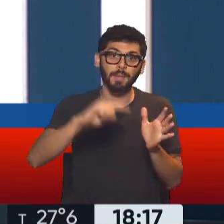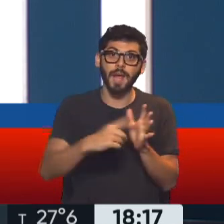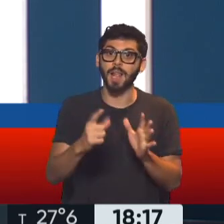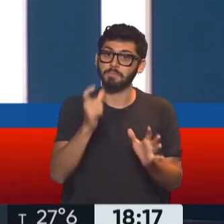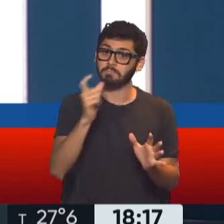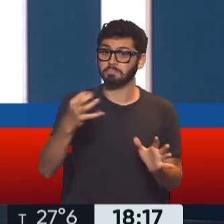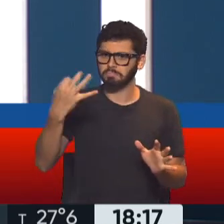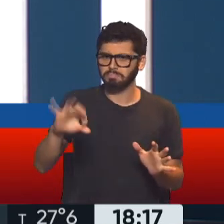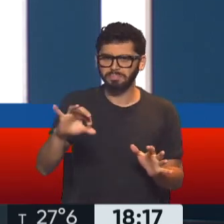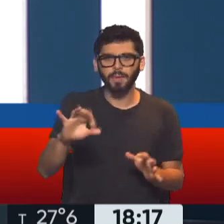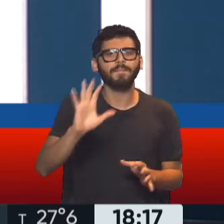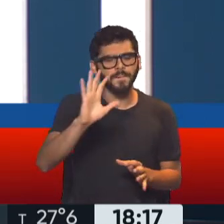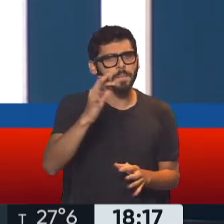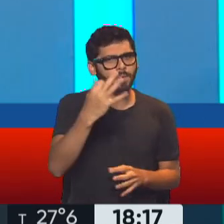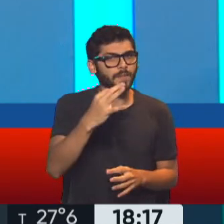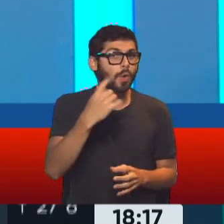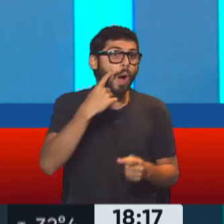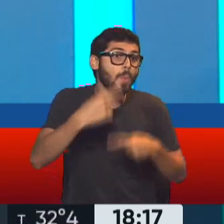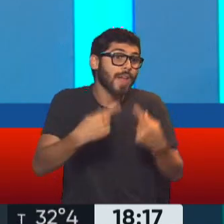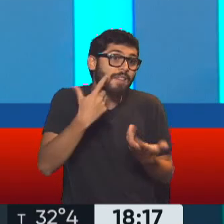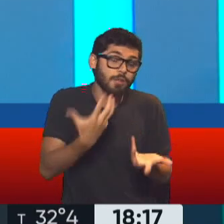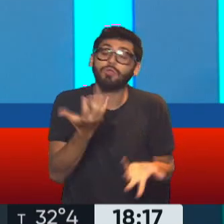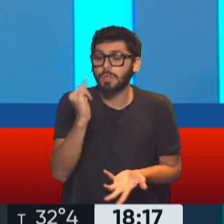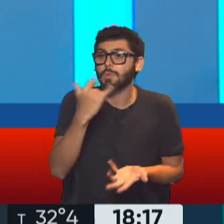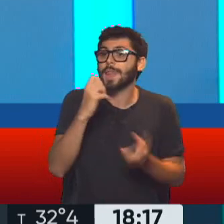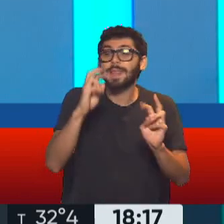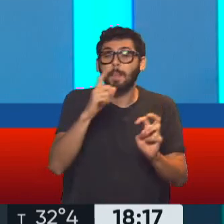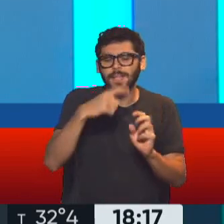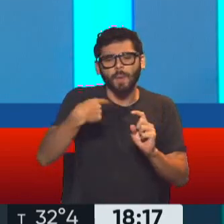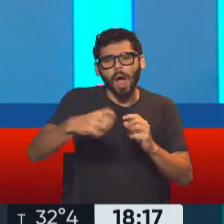Bien, bueno, perfecto. Vamos a seguir, seguramente. Sí, por supuesto, porque este tema me parece que lo vamos a discutir largo. Bien.